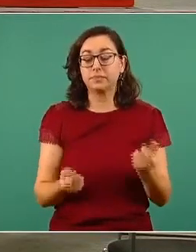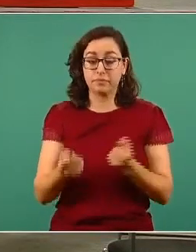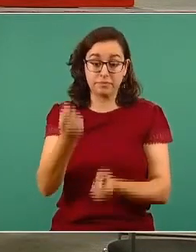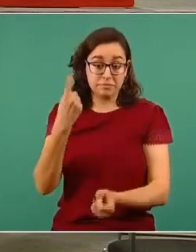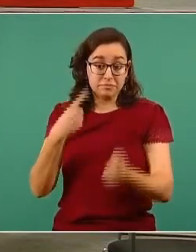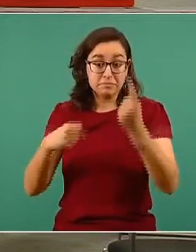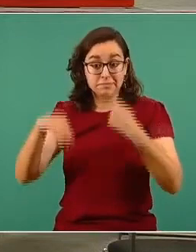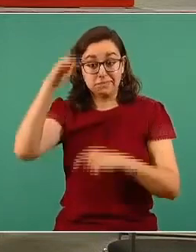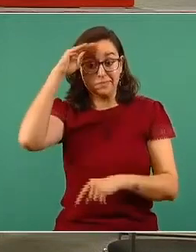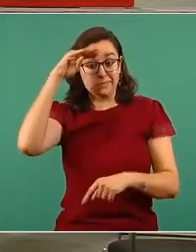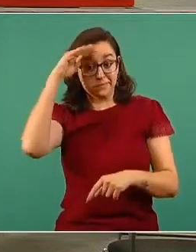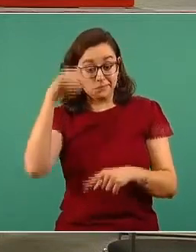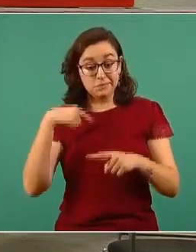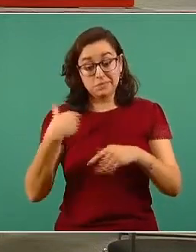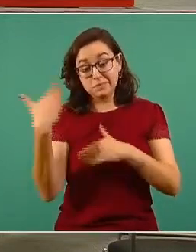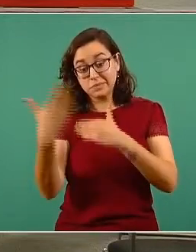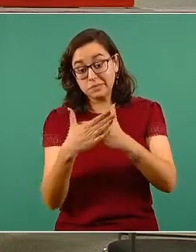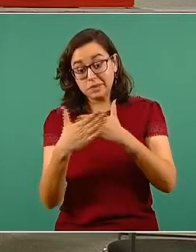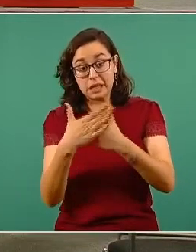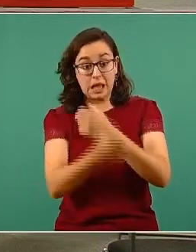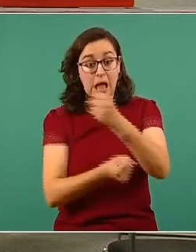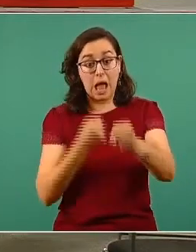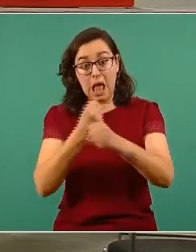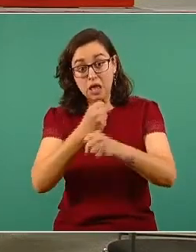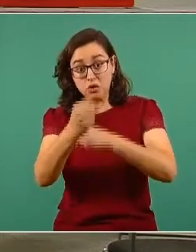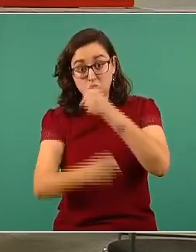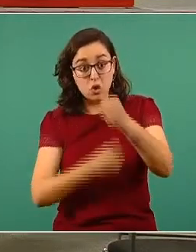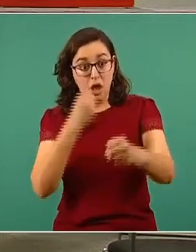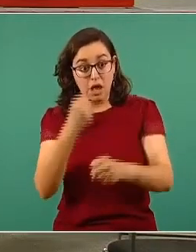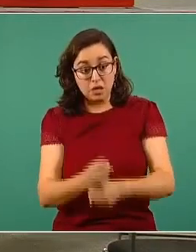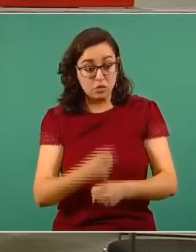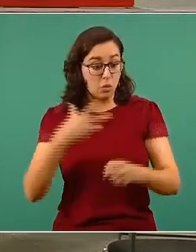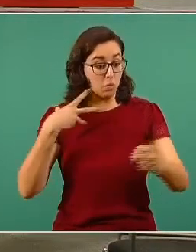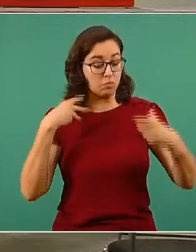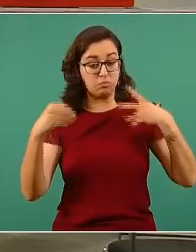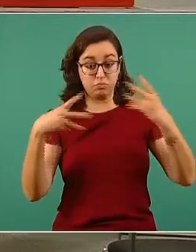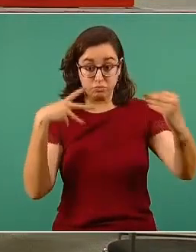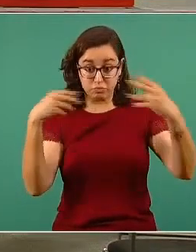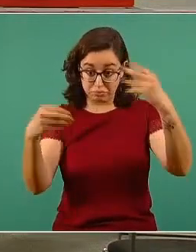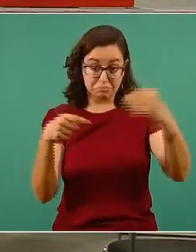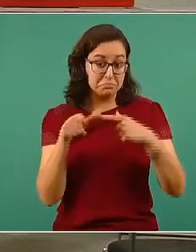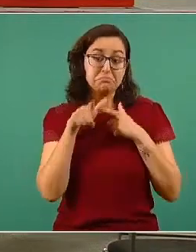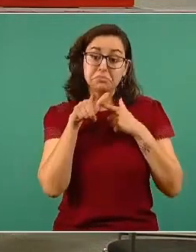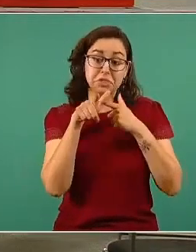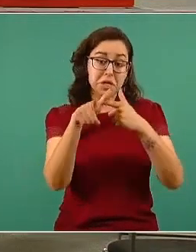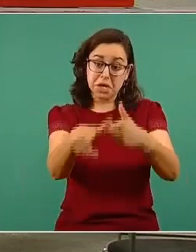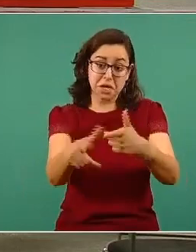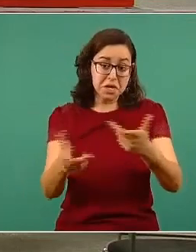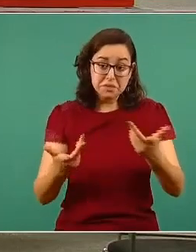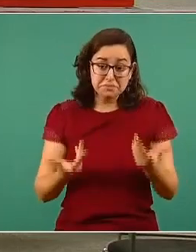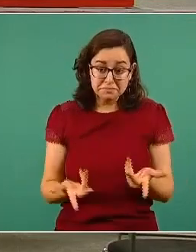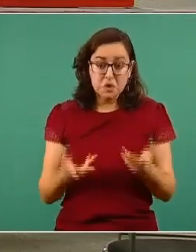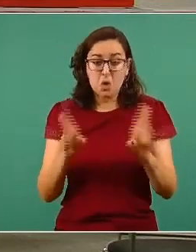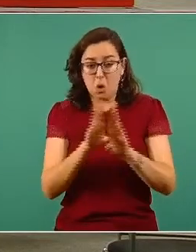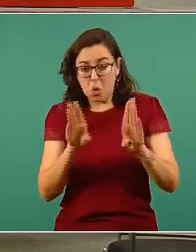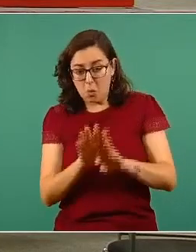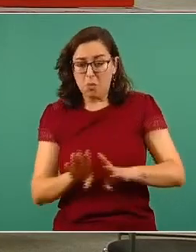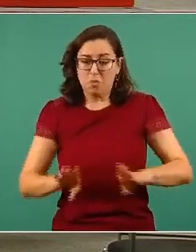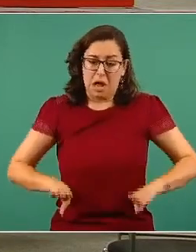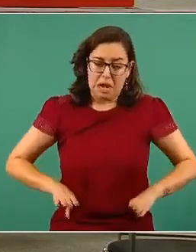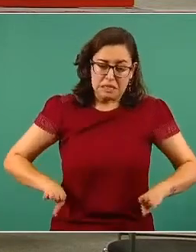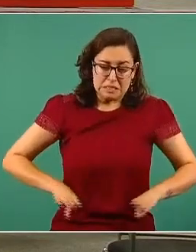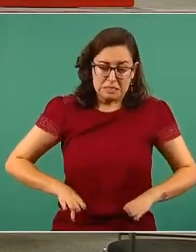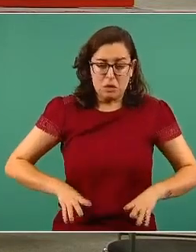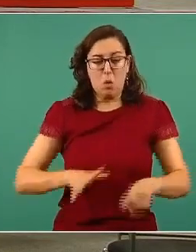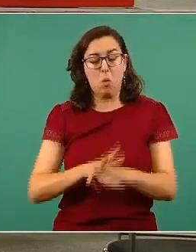podría comportarse en los siguientes años la epidemia. Algunas de estos planteamientos teóricos son,